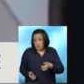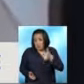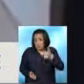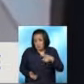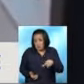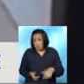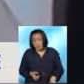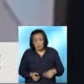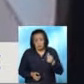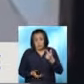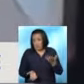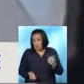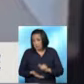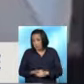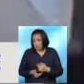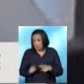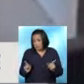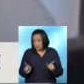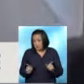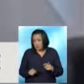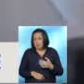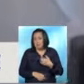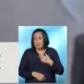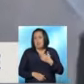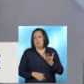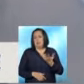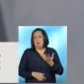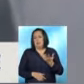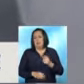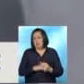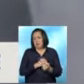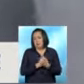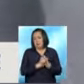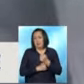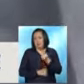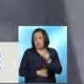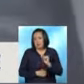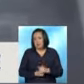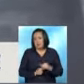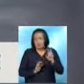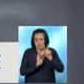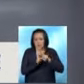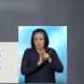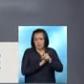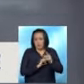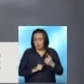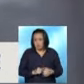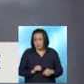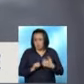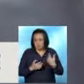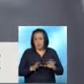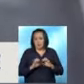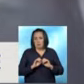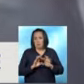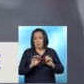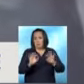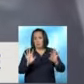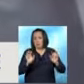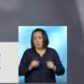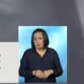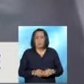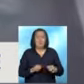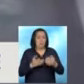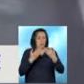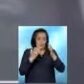esta mascota y lo cierto es que nos da una conmovedora lección. Y este video se ha convertido ya en un viral en las